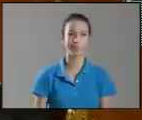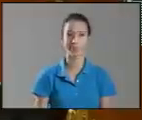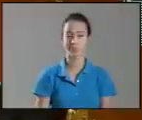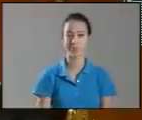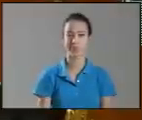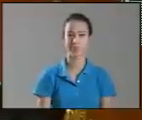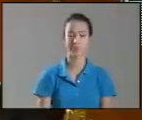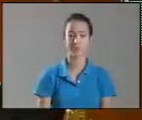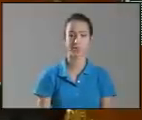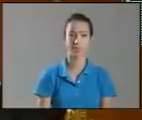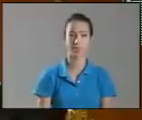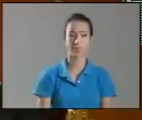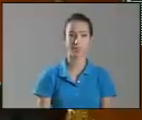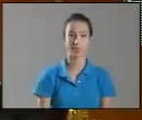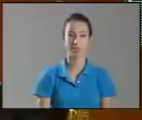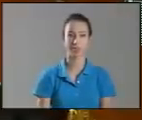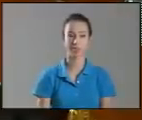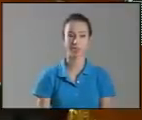¿Usted sabe cuánto mide?